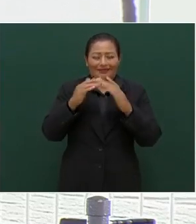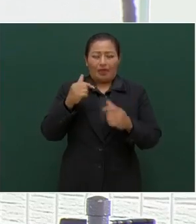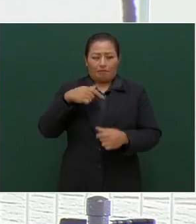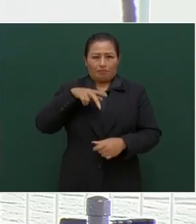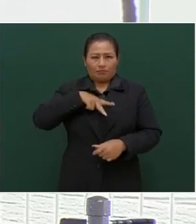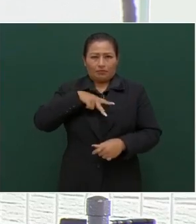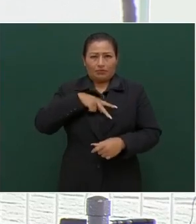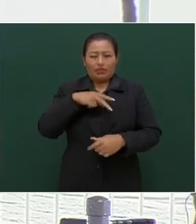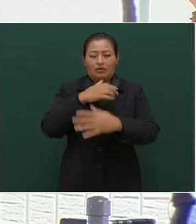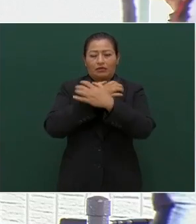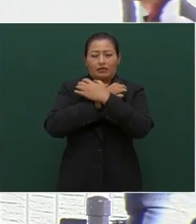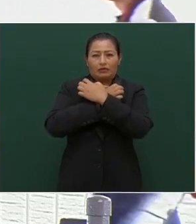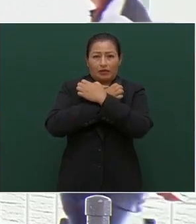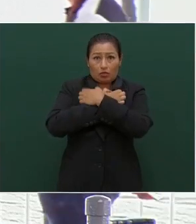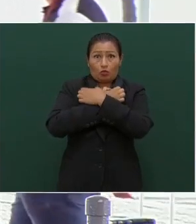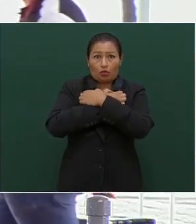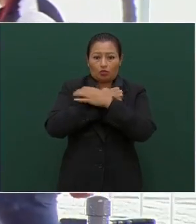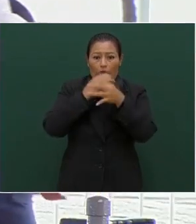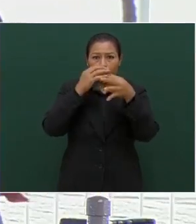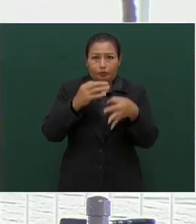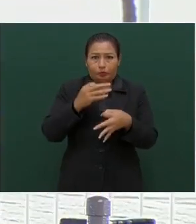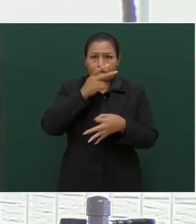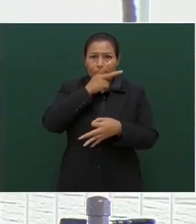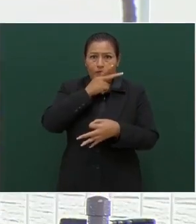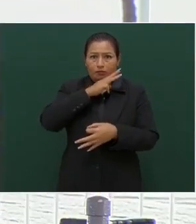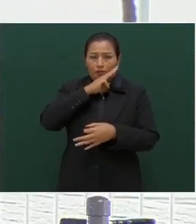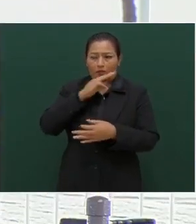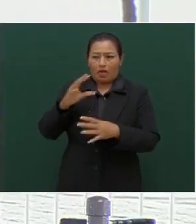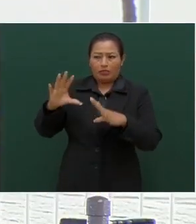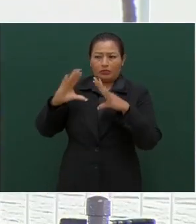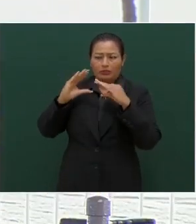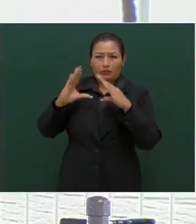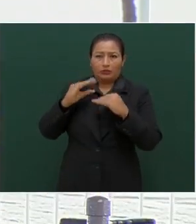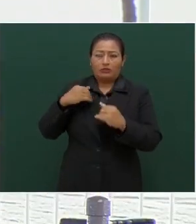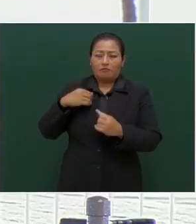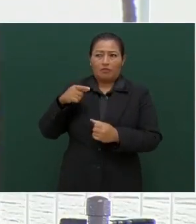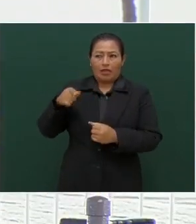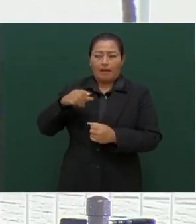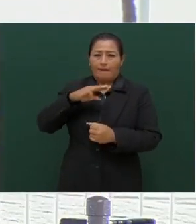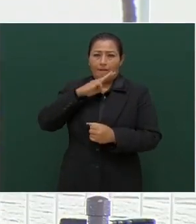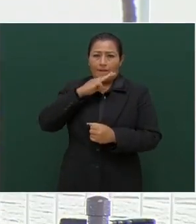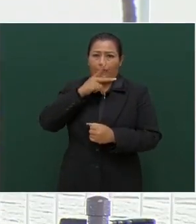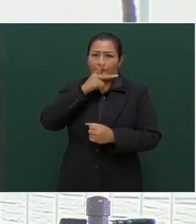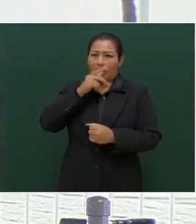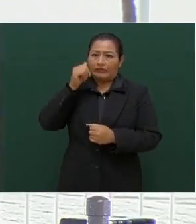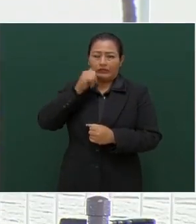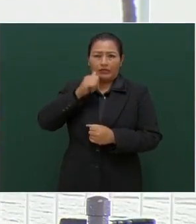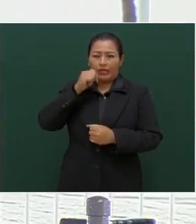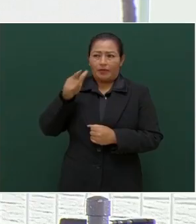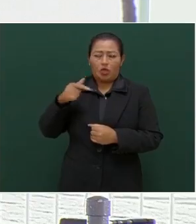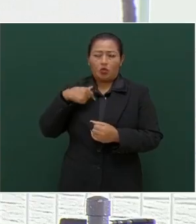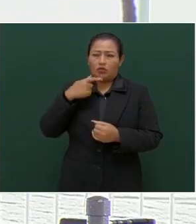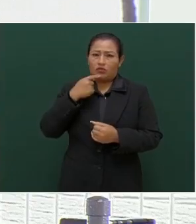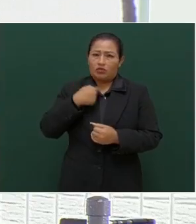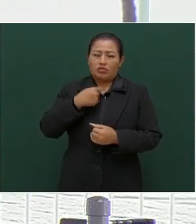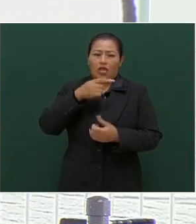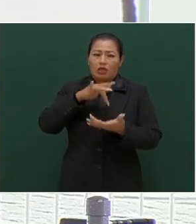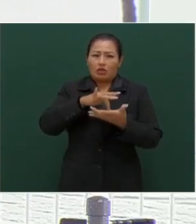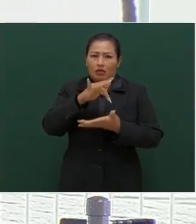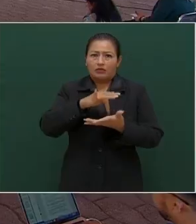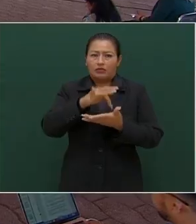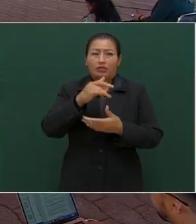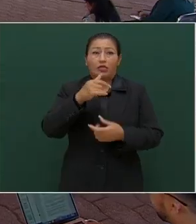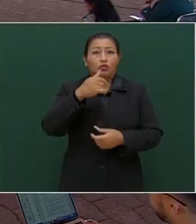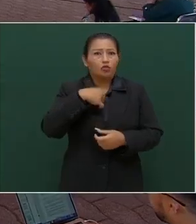educación que me dieron mis padres, pues es de gente educada a ser agradecidos, ¿no? Nosotros aquí en Sonora estamos muy agradecidos con su